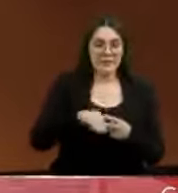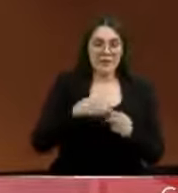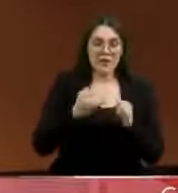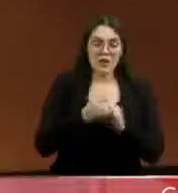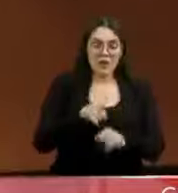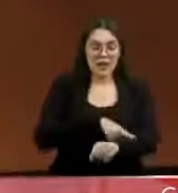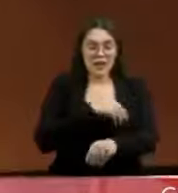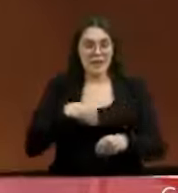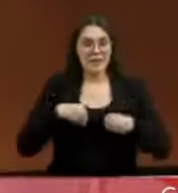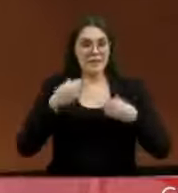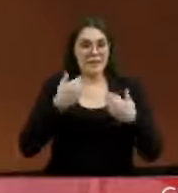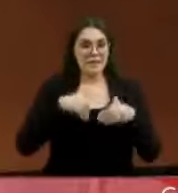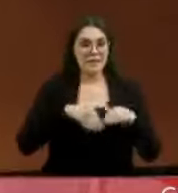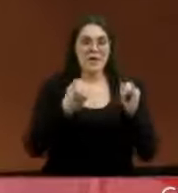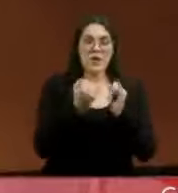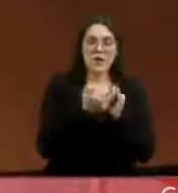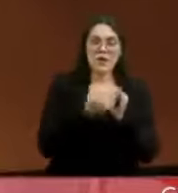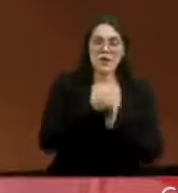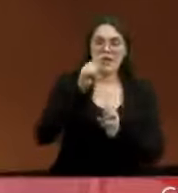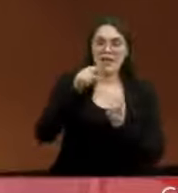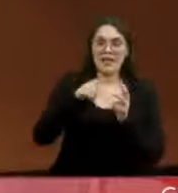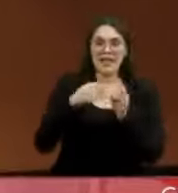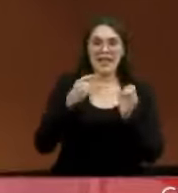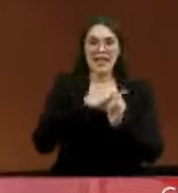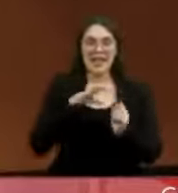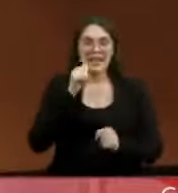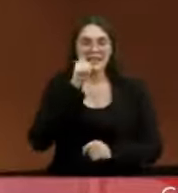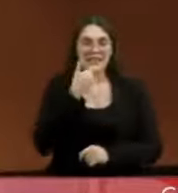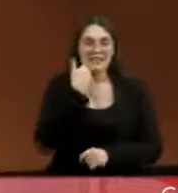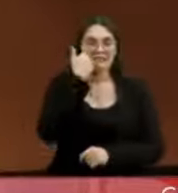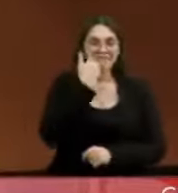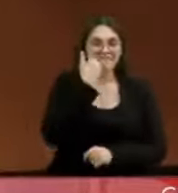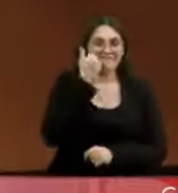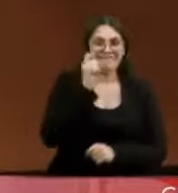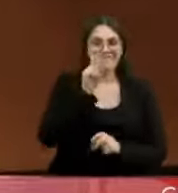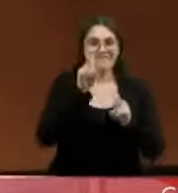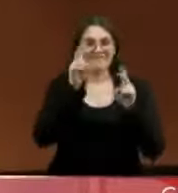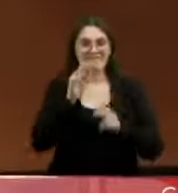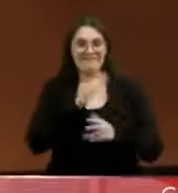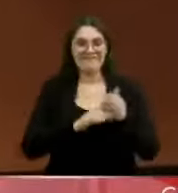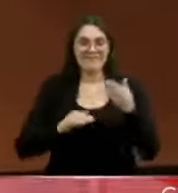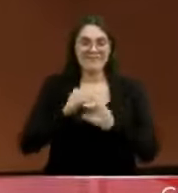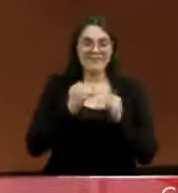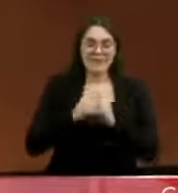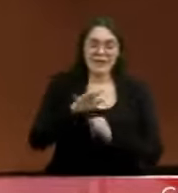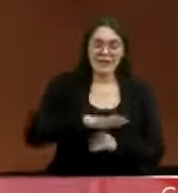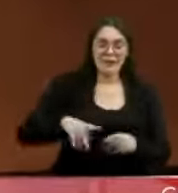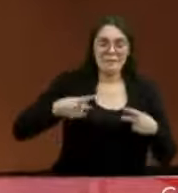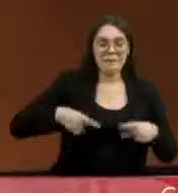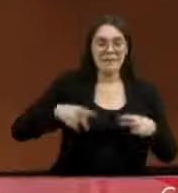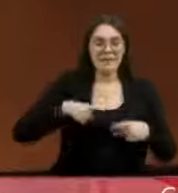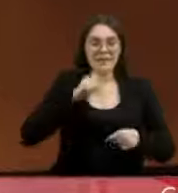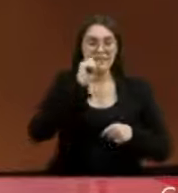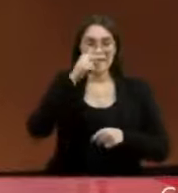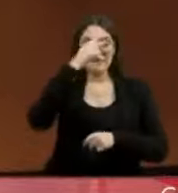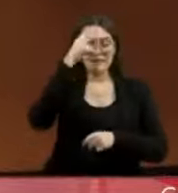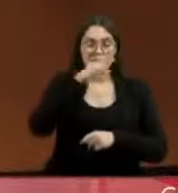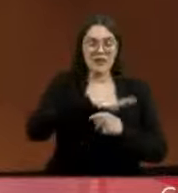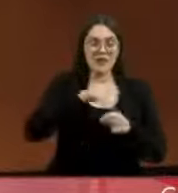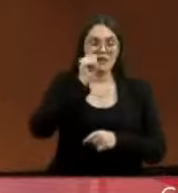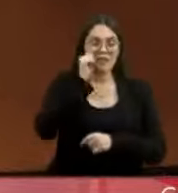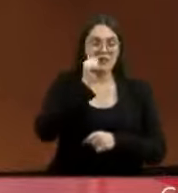vida al rebelde, al comprometido, al gigante pueblo de México que con